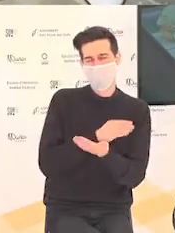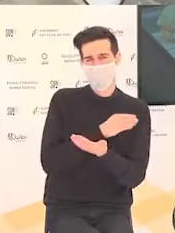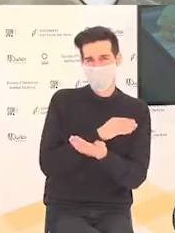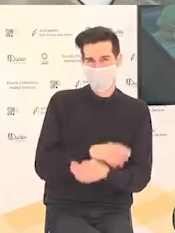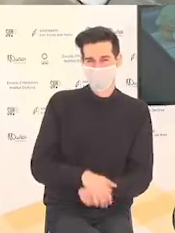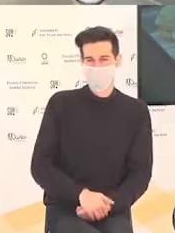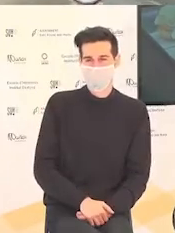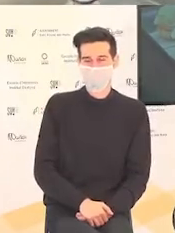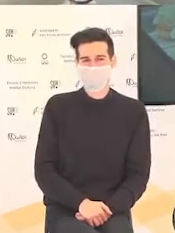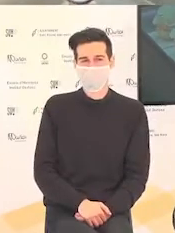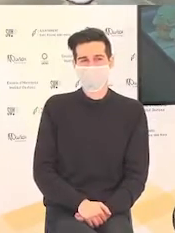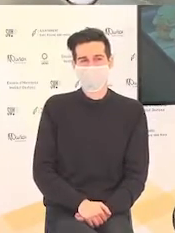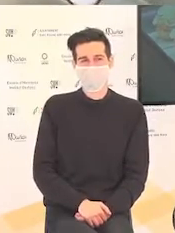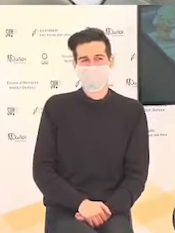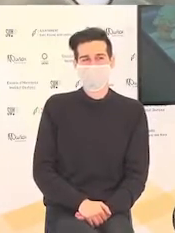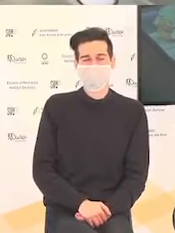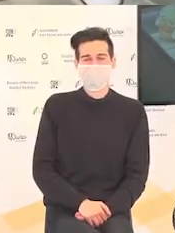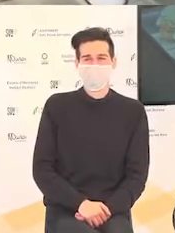I'll try and be as quick as possible.